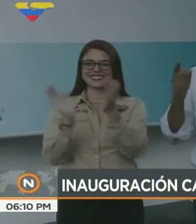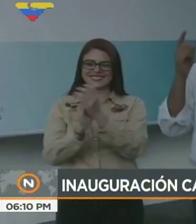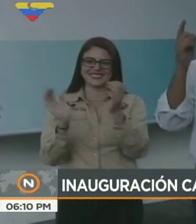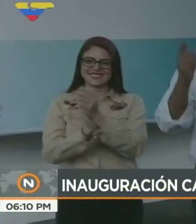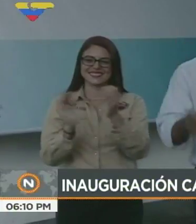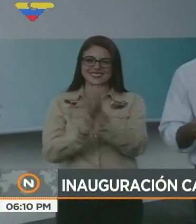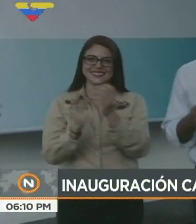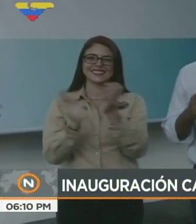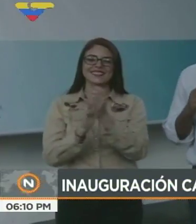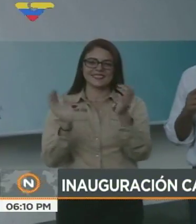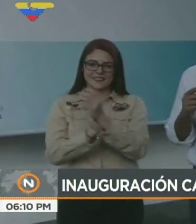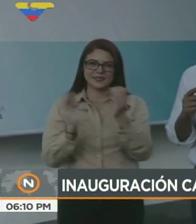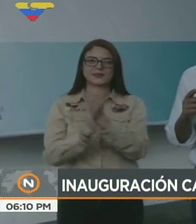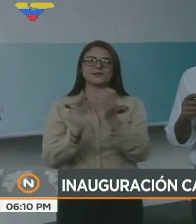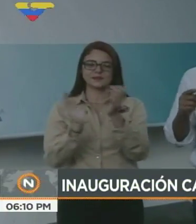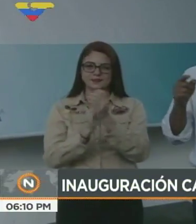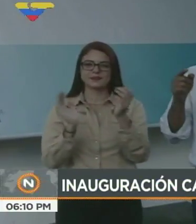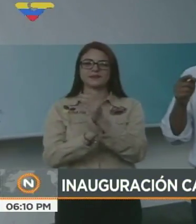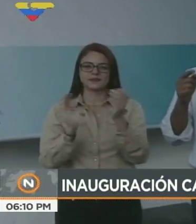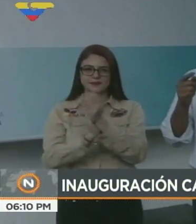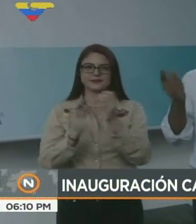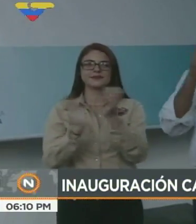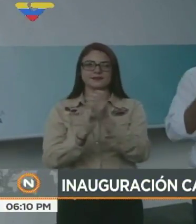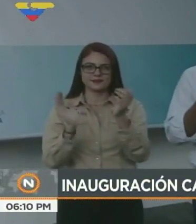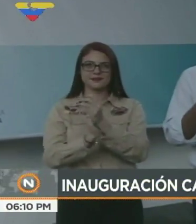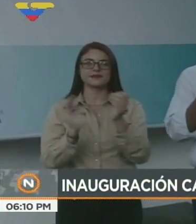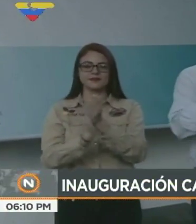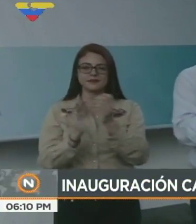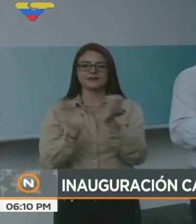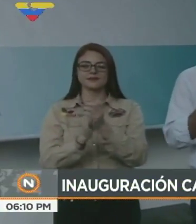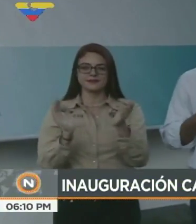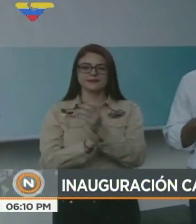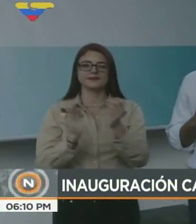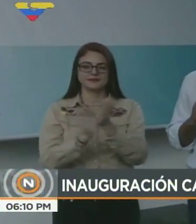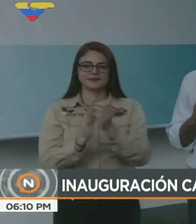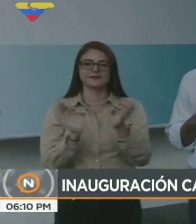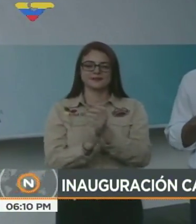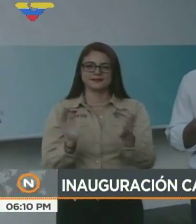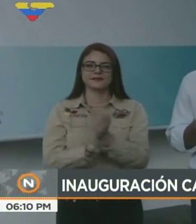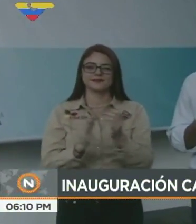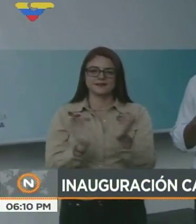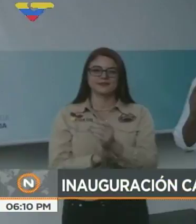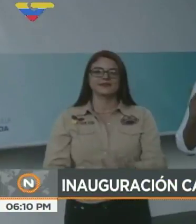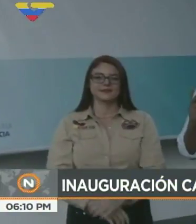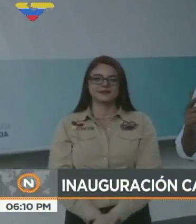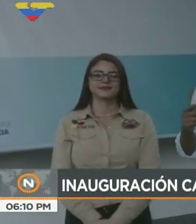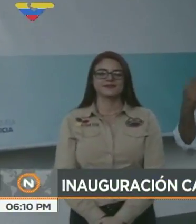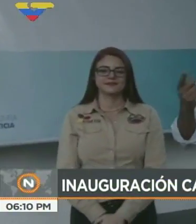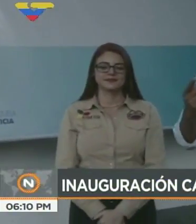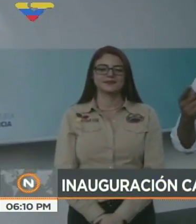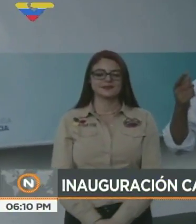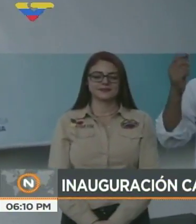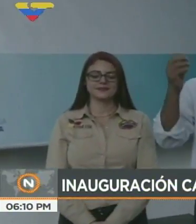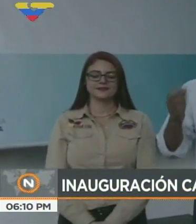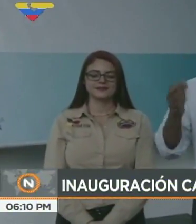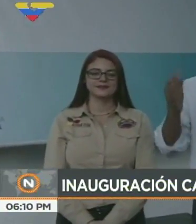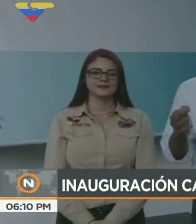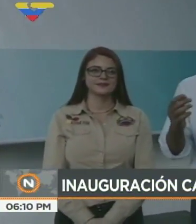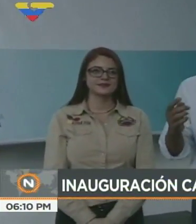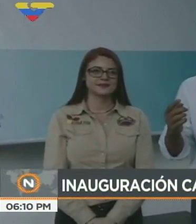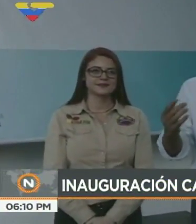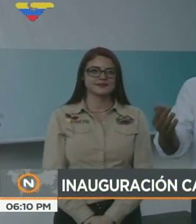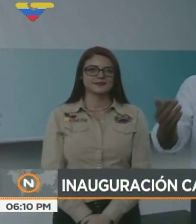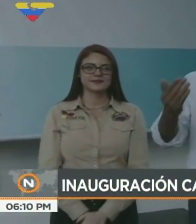estamos trabajando, ubicando los problemas, para no solamente conformarnos con la victoria de Miranda, sino también ir por las